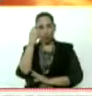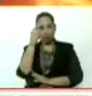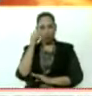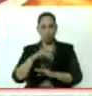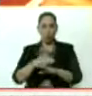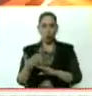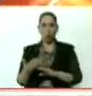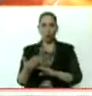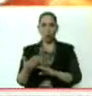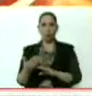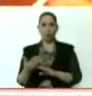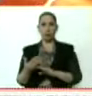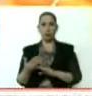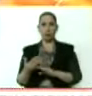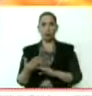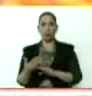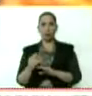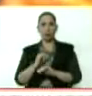porque